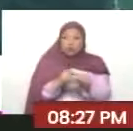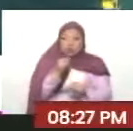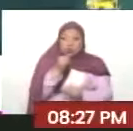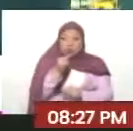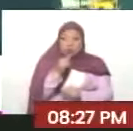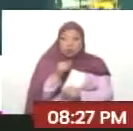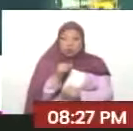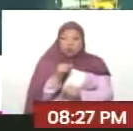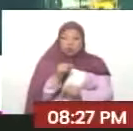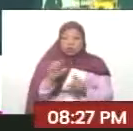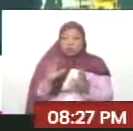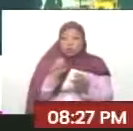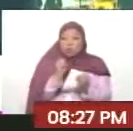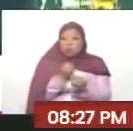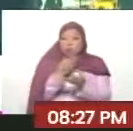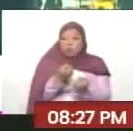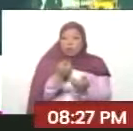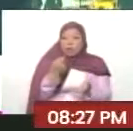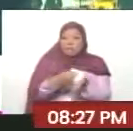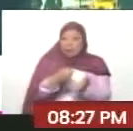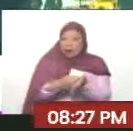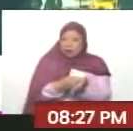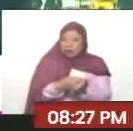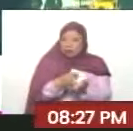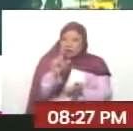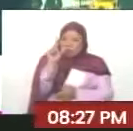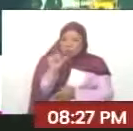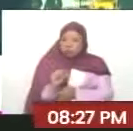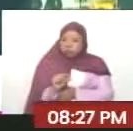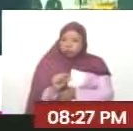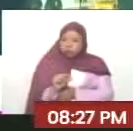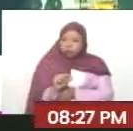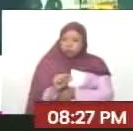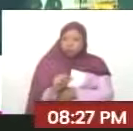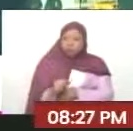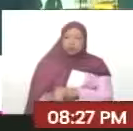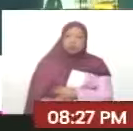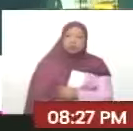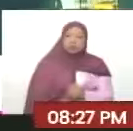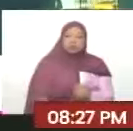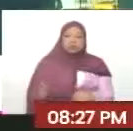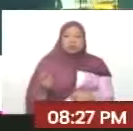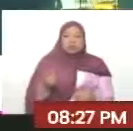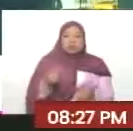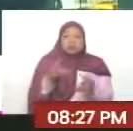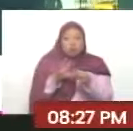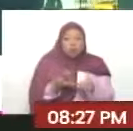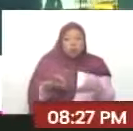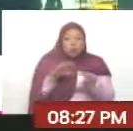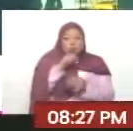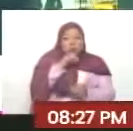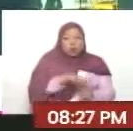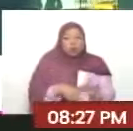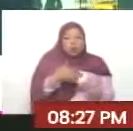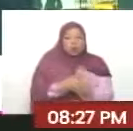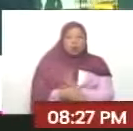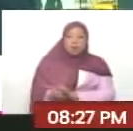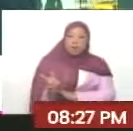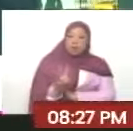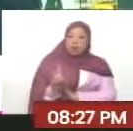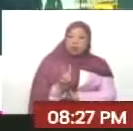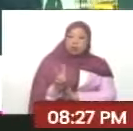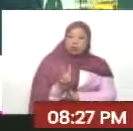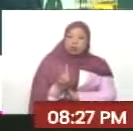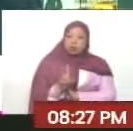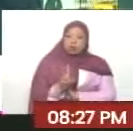le ponen abajito publicidad promocionado, muy pequeño, casi la gente no se ve, ¿verdad? Y tiene una narrativa constantemente sobre Venezuela. Que se